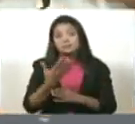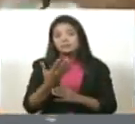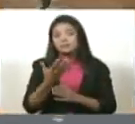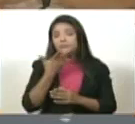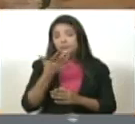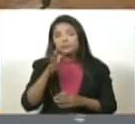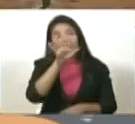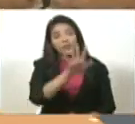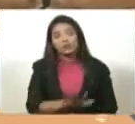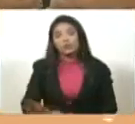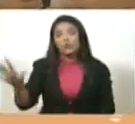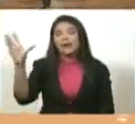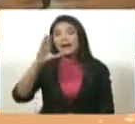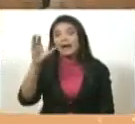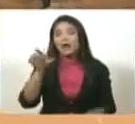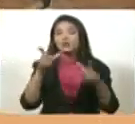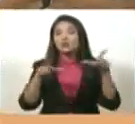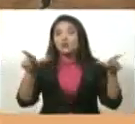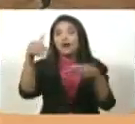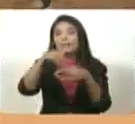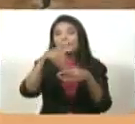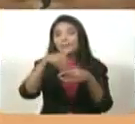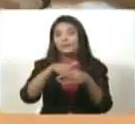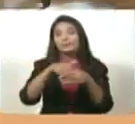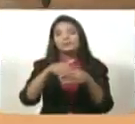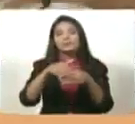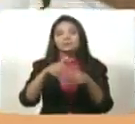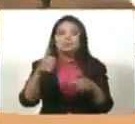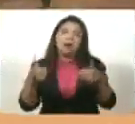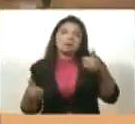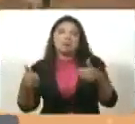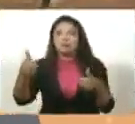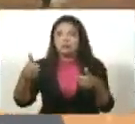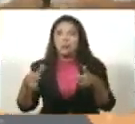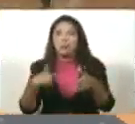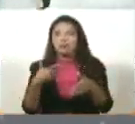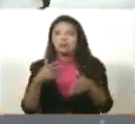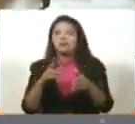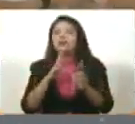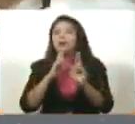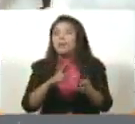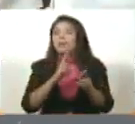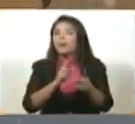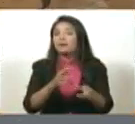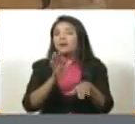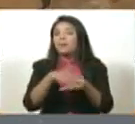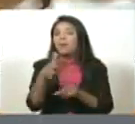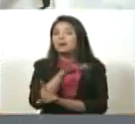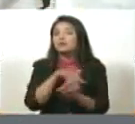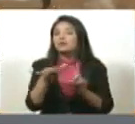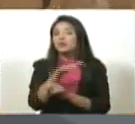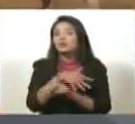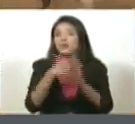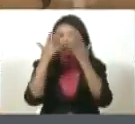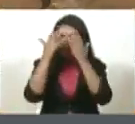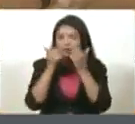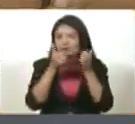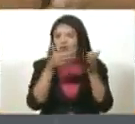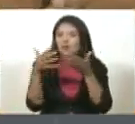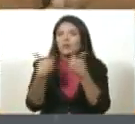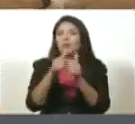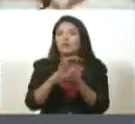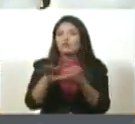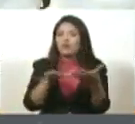la Gran Caracas, centros electorales alternativos. Esto como respuesta a la situación de terrorismo, de